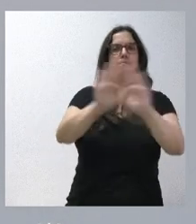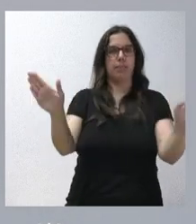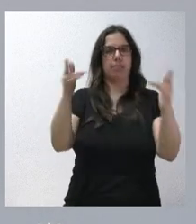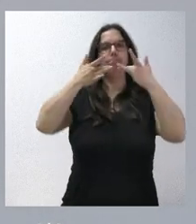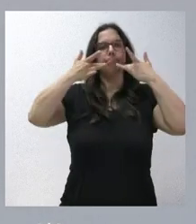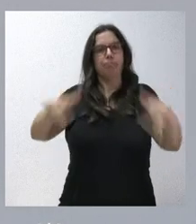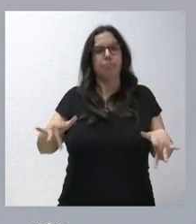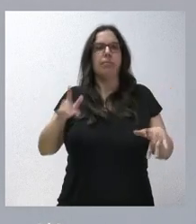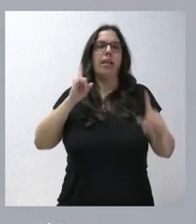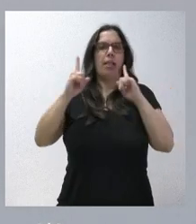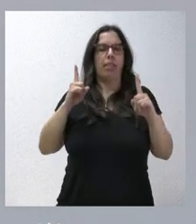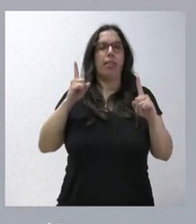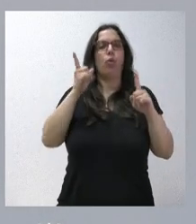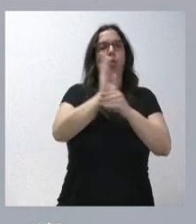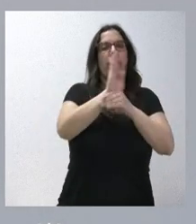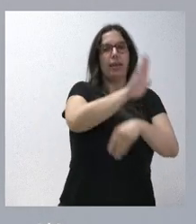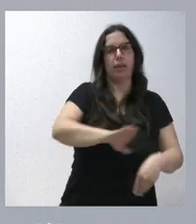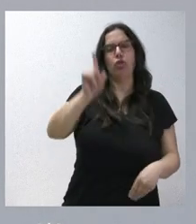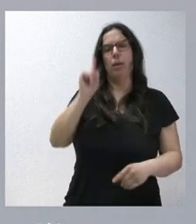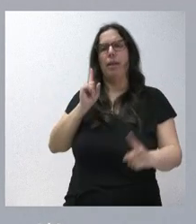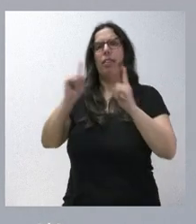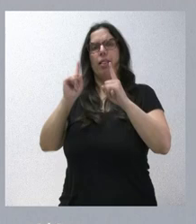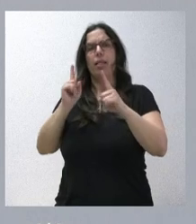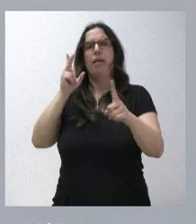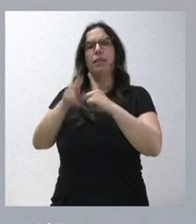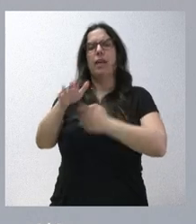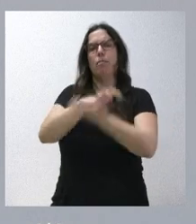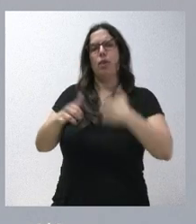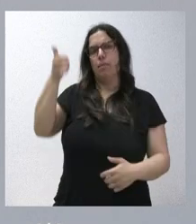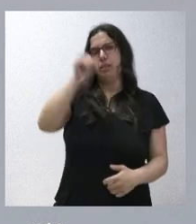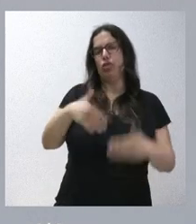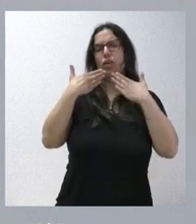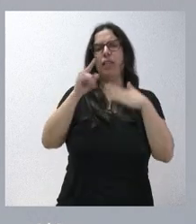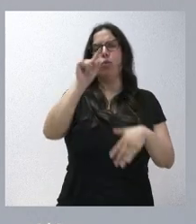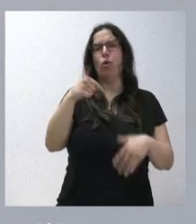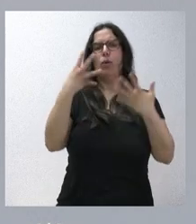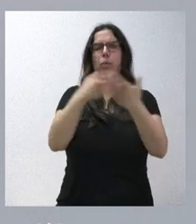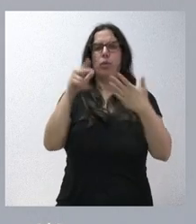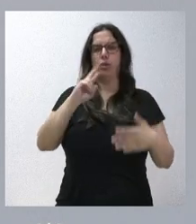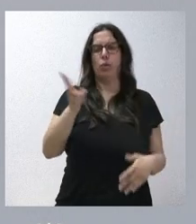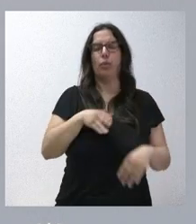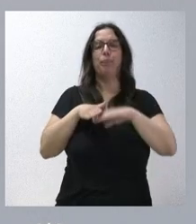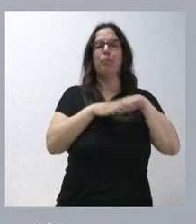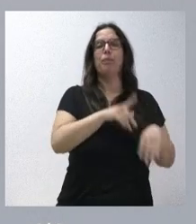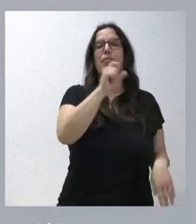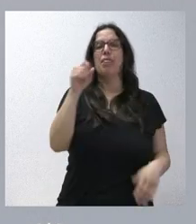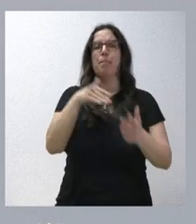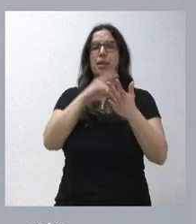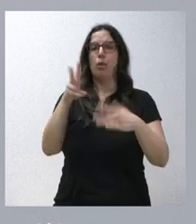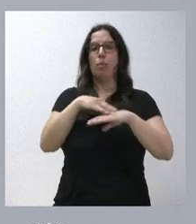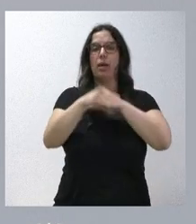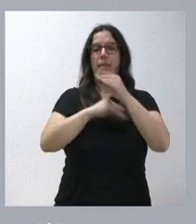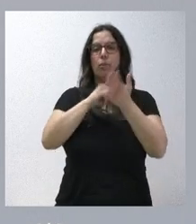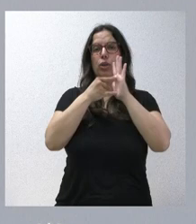posible violencia machista con estos puntos de encuentro y con esta inversión de 1,9 millones de euros 100000 para el desarrollo de un proyecto de